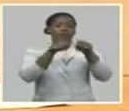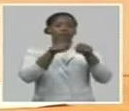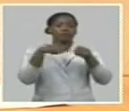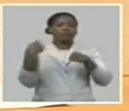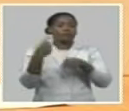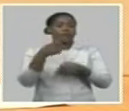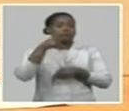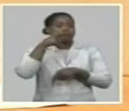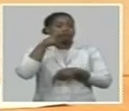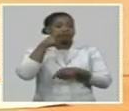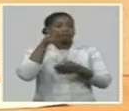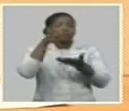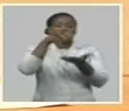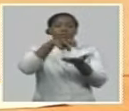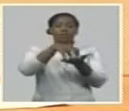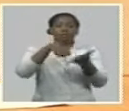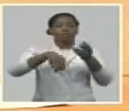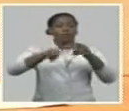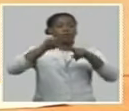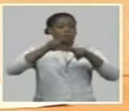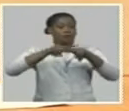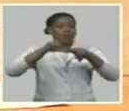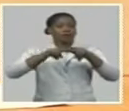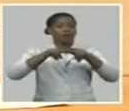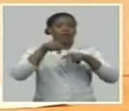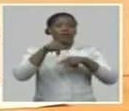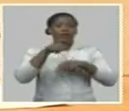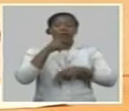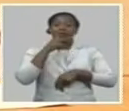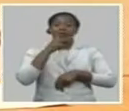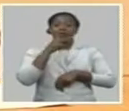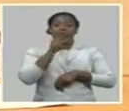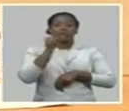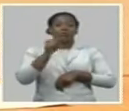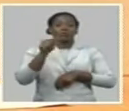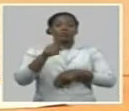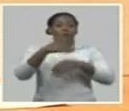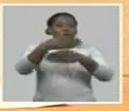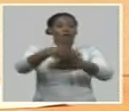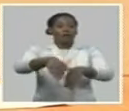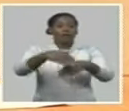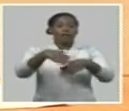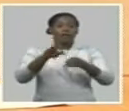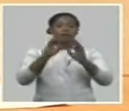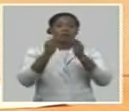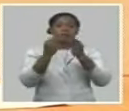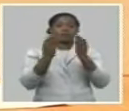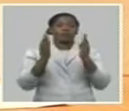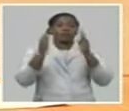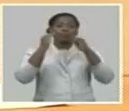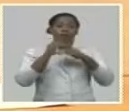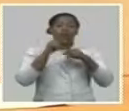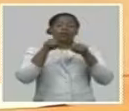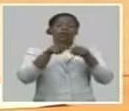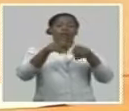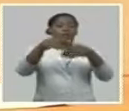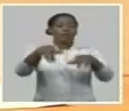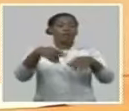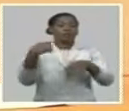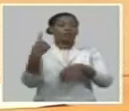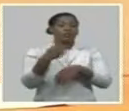en el caso de la habana importante el centro para la atención a personas de ambulantes con una atención priorizada incluso y decidimos